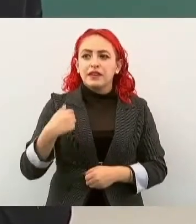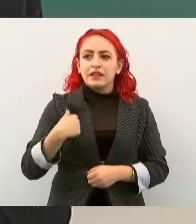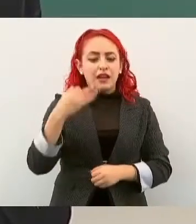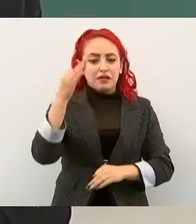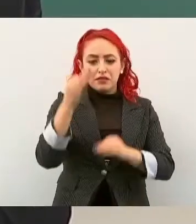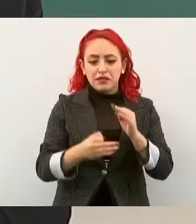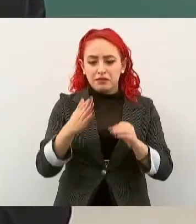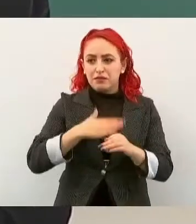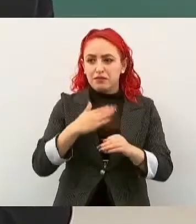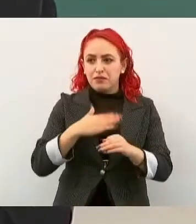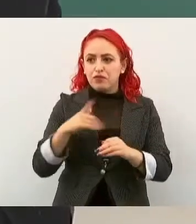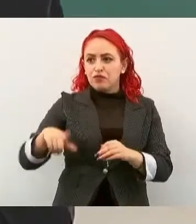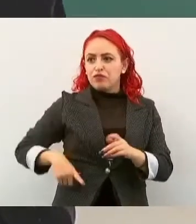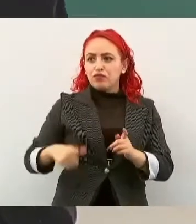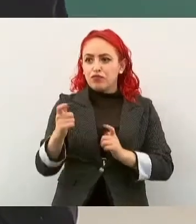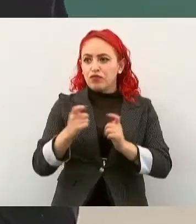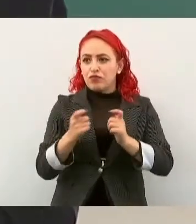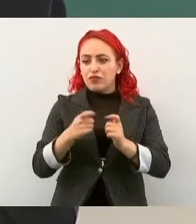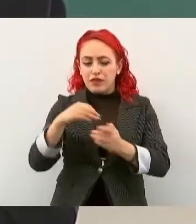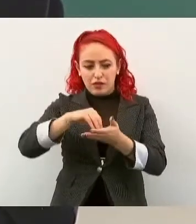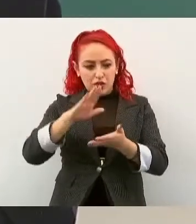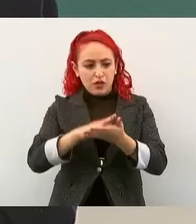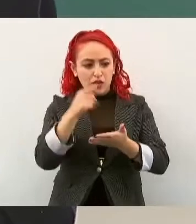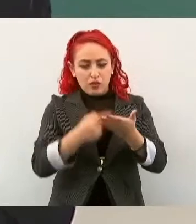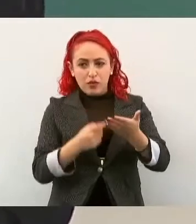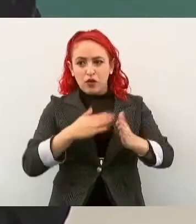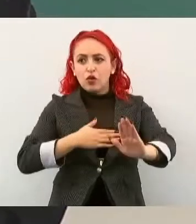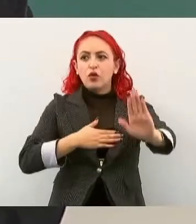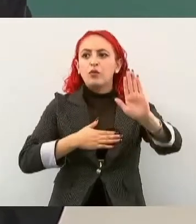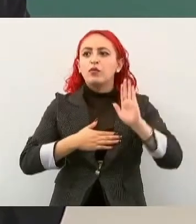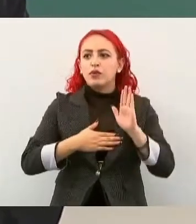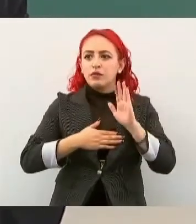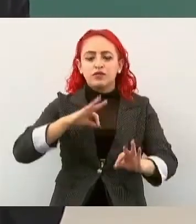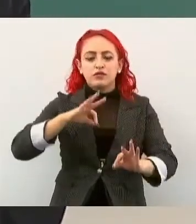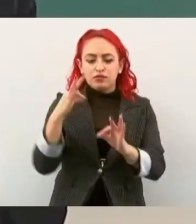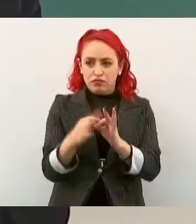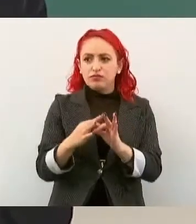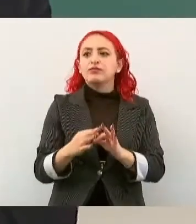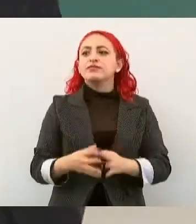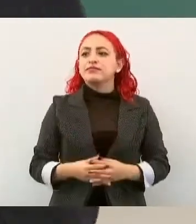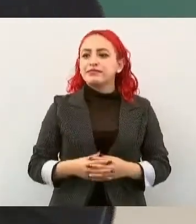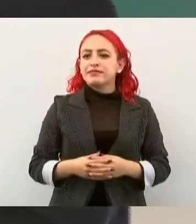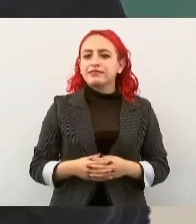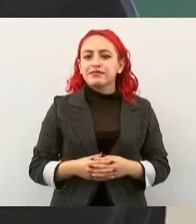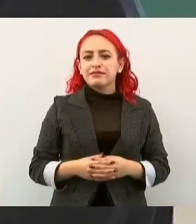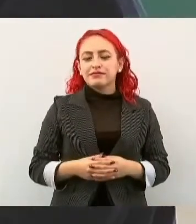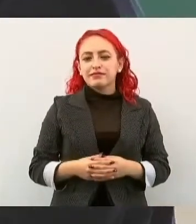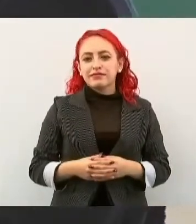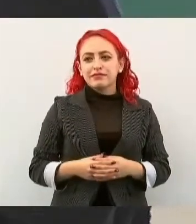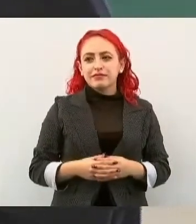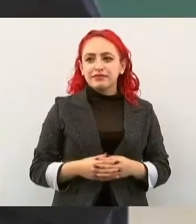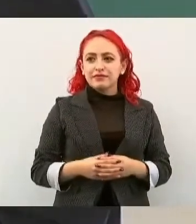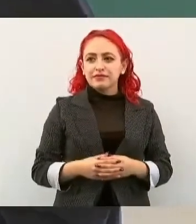mi mandato. Entonces, toma nota y los compromisos se cumplen, ¿eh?